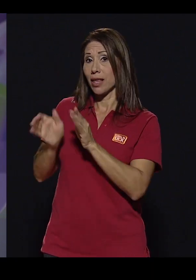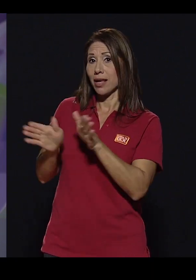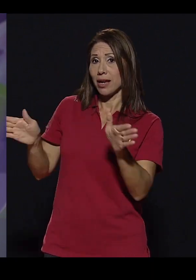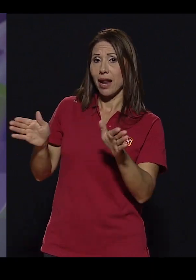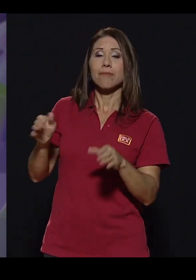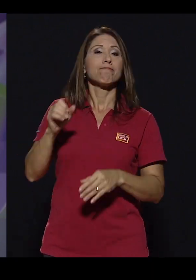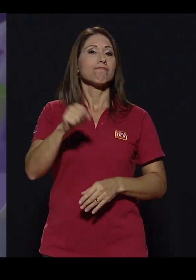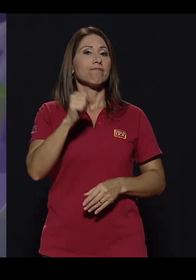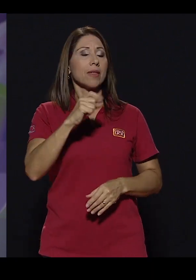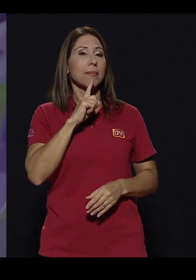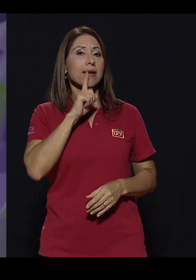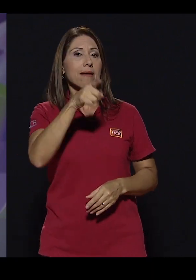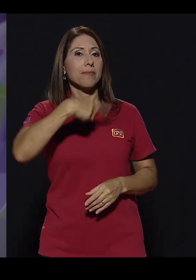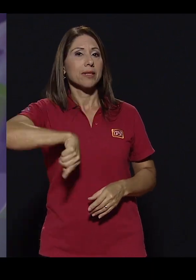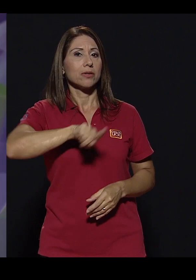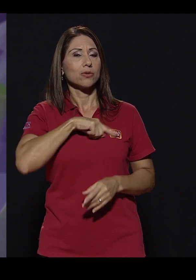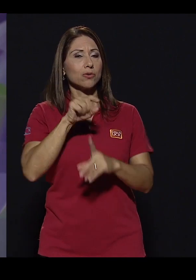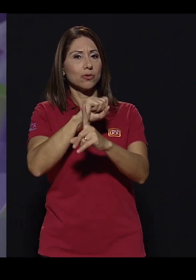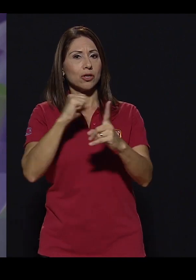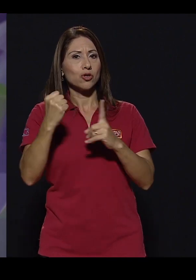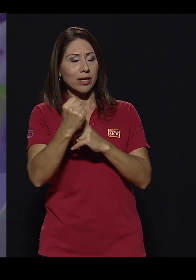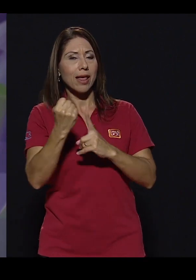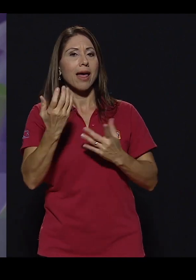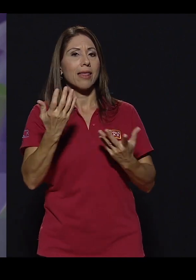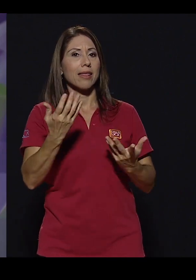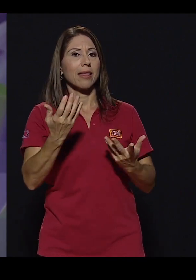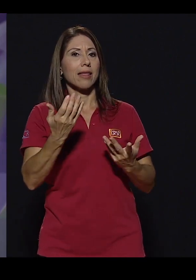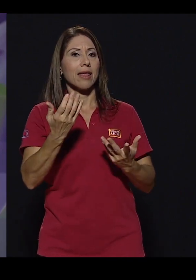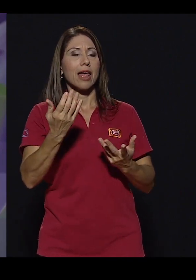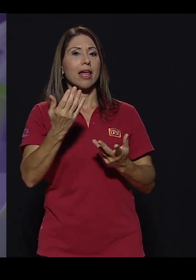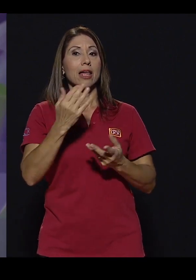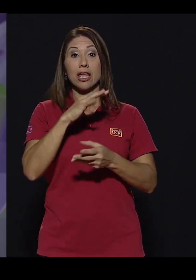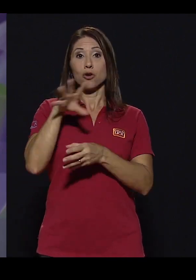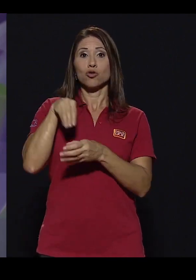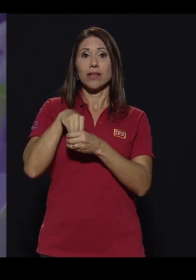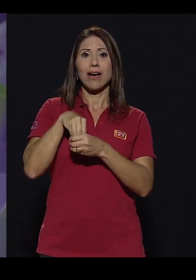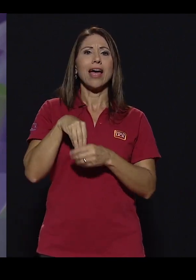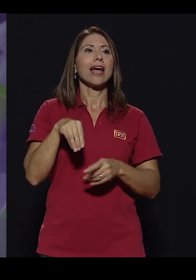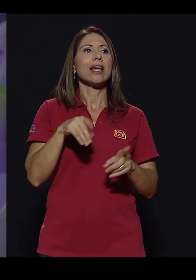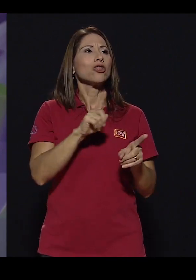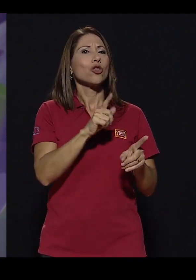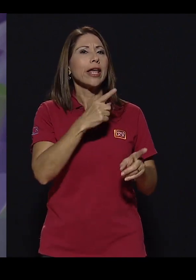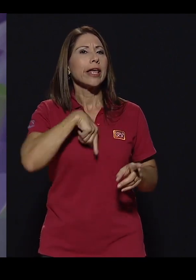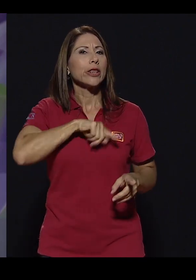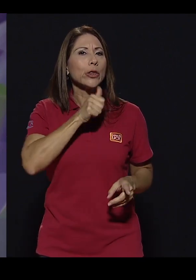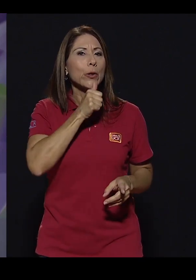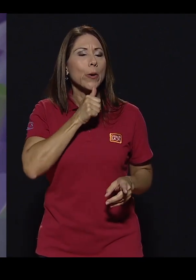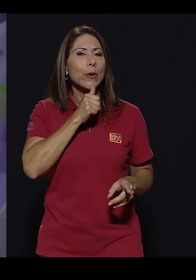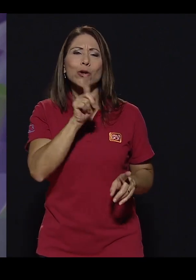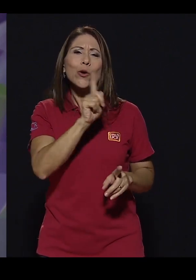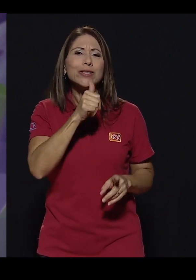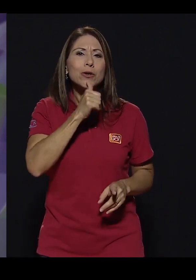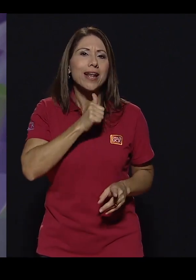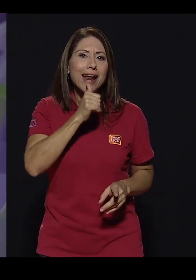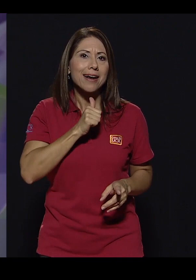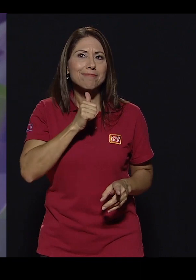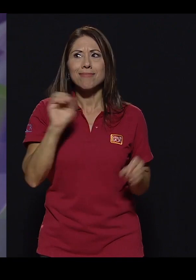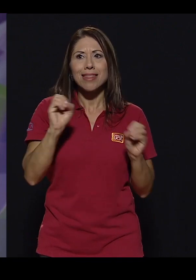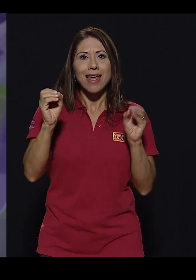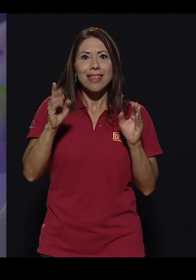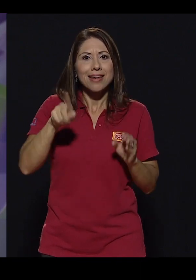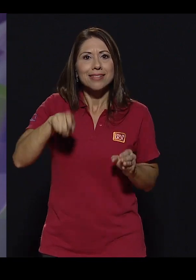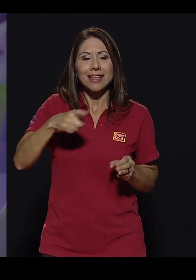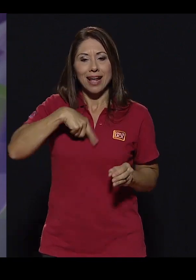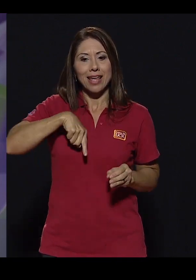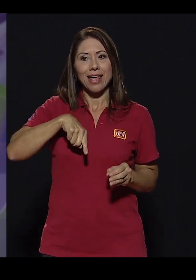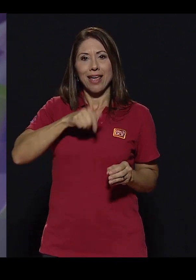para que realmente seamos una sociedad donde toleremos no es tolerar porque ya no se trata de tolerar nadie necesita que los